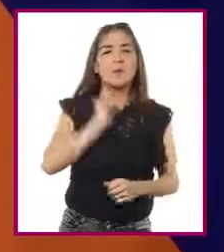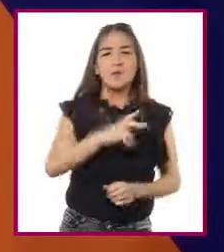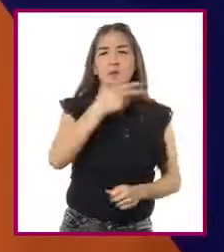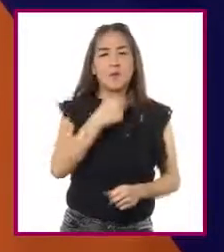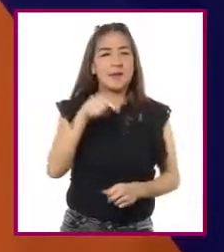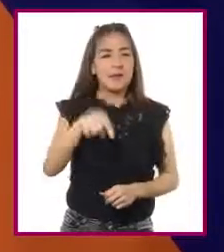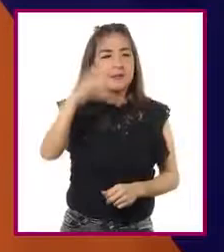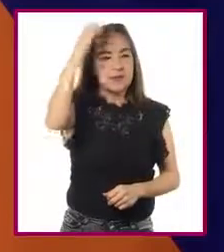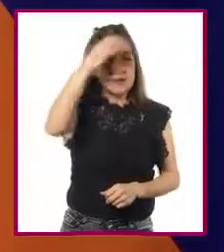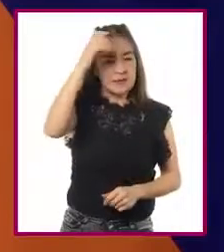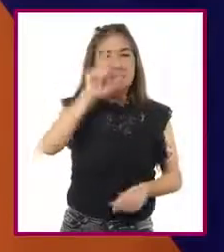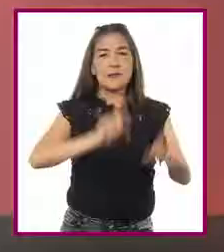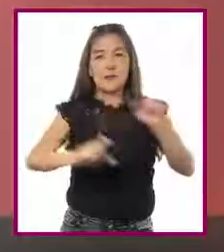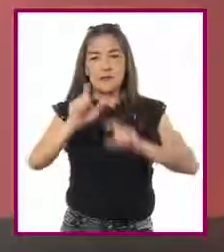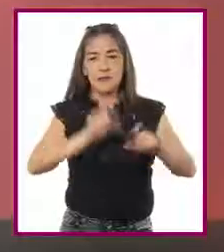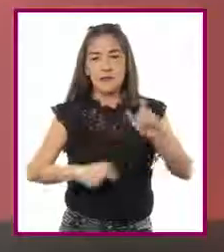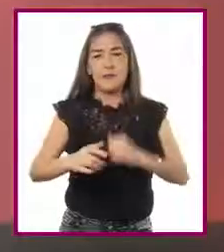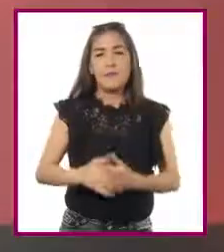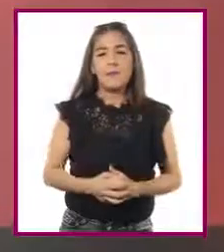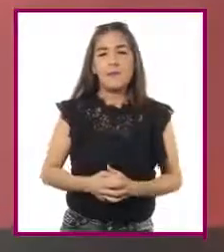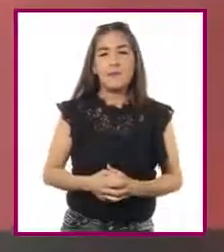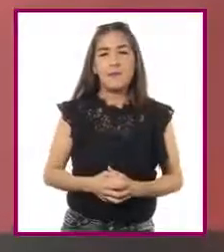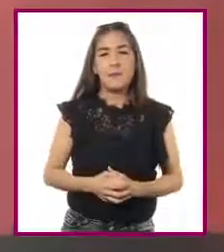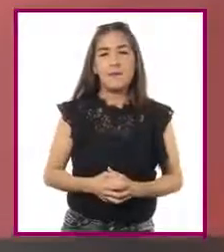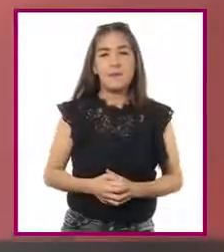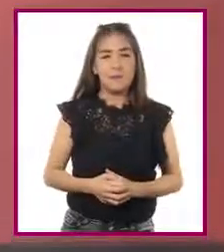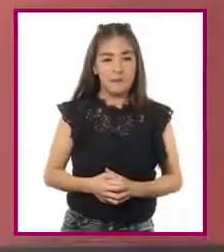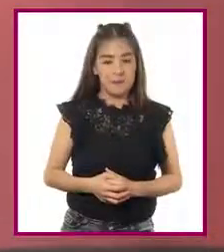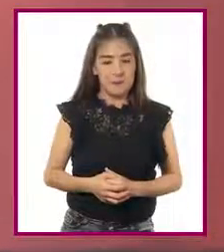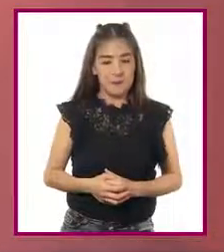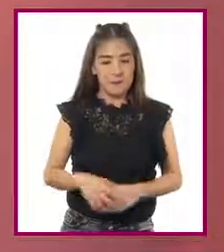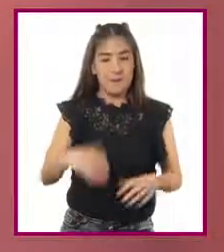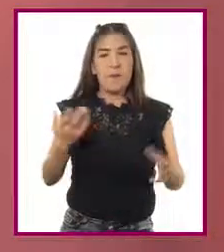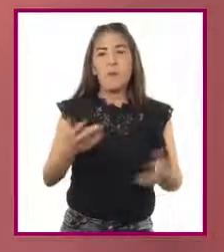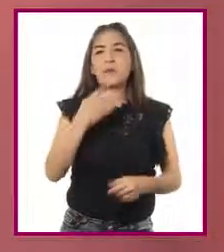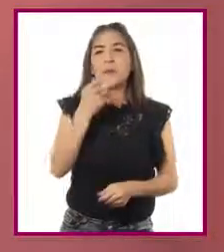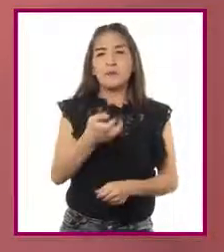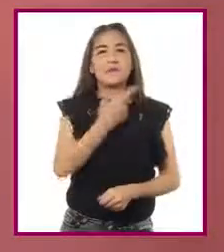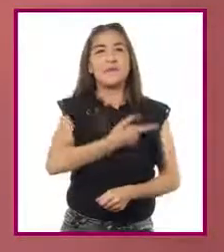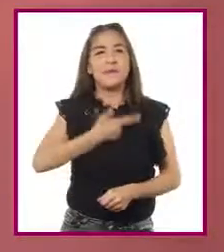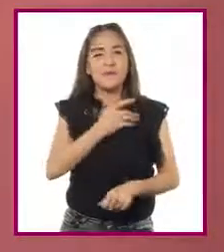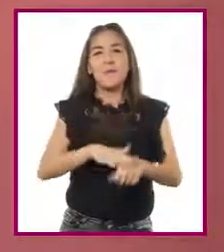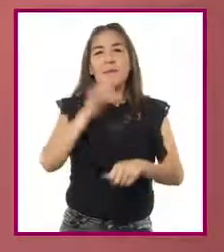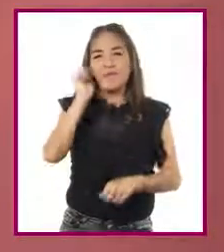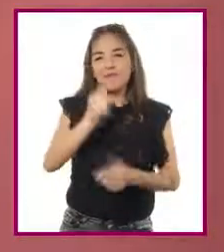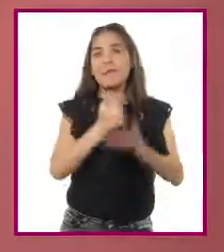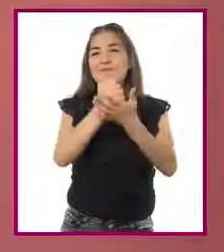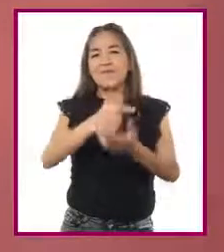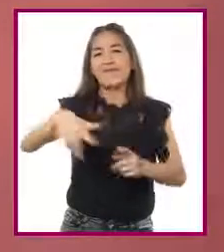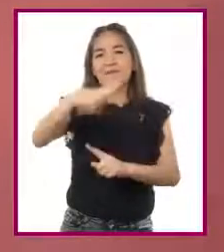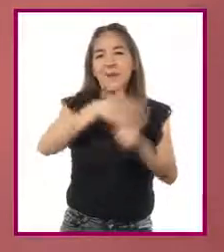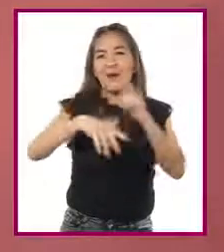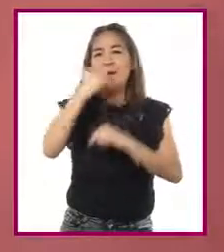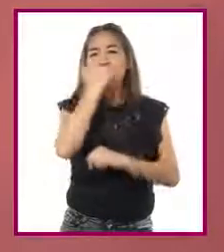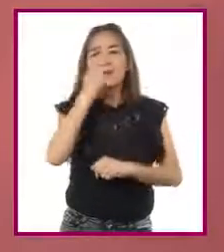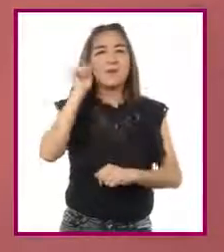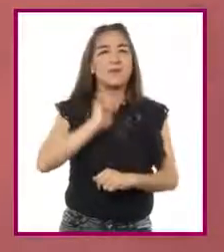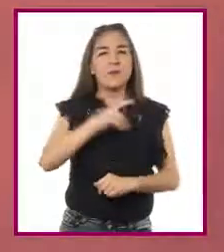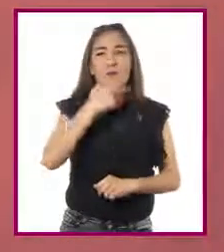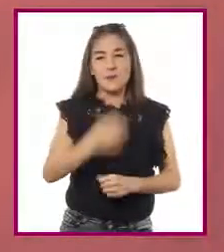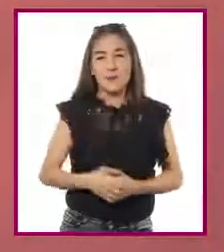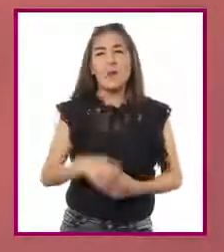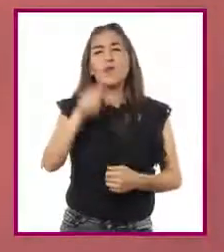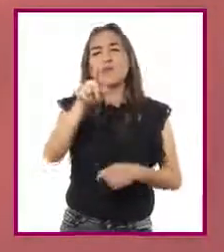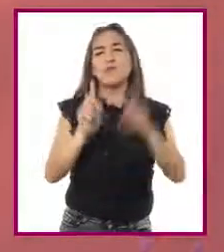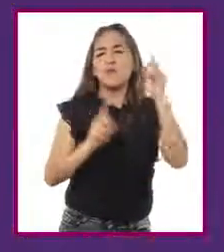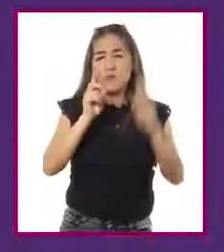asignatura de Ciencias Química. No hay nada que nos guste más que ayudar a nuestras alumnas y a nuestros alumnos. Cuéntenos sus